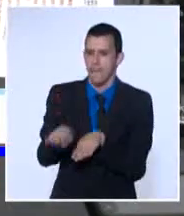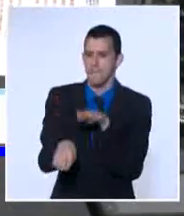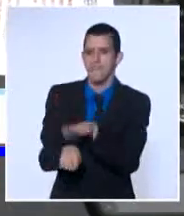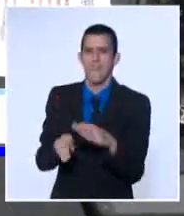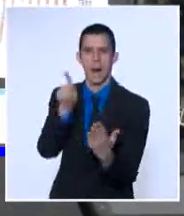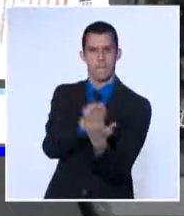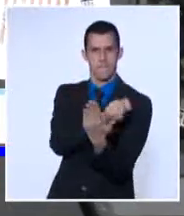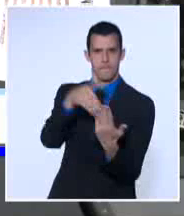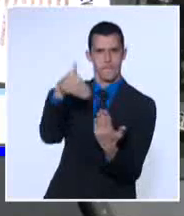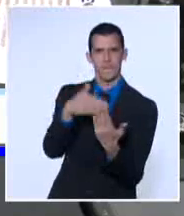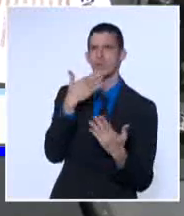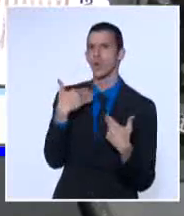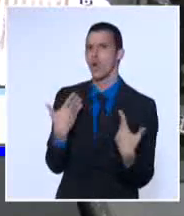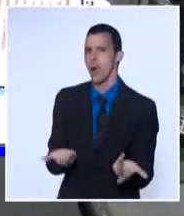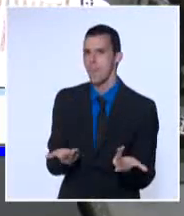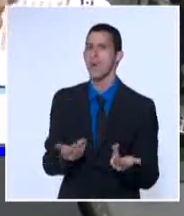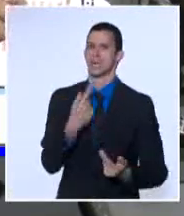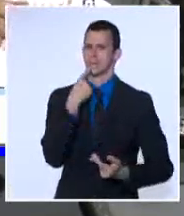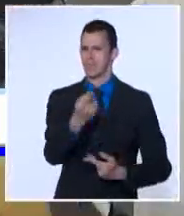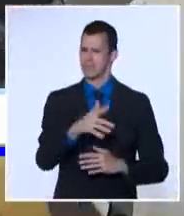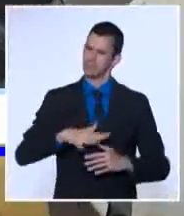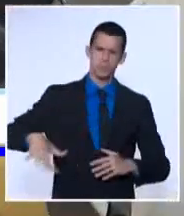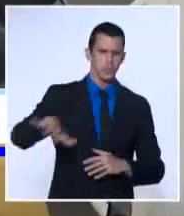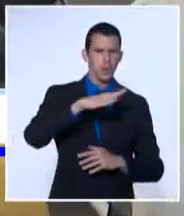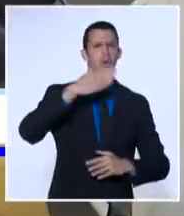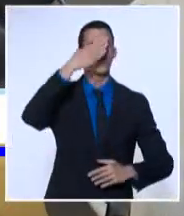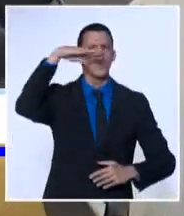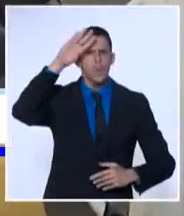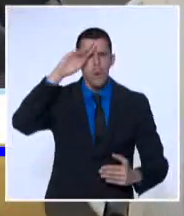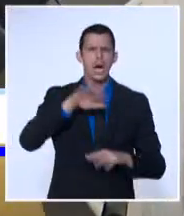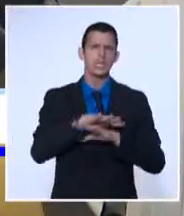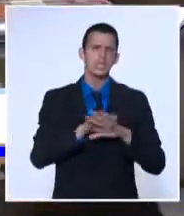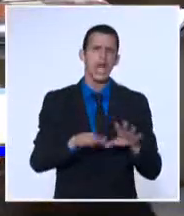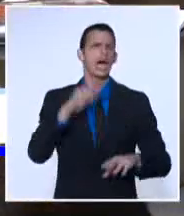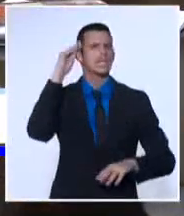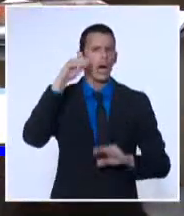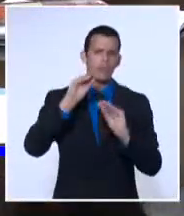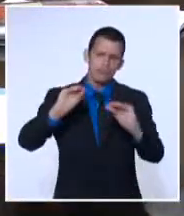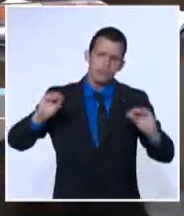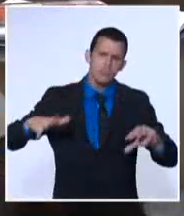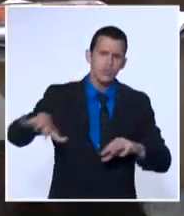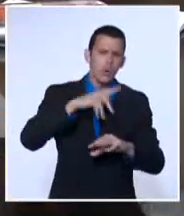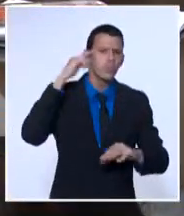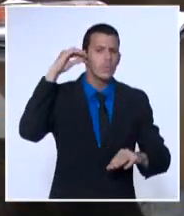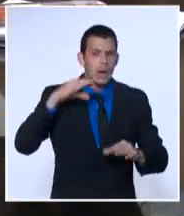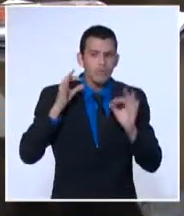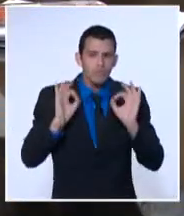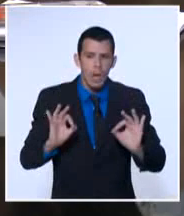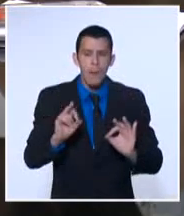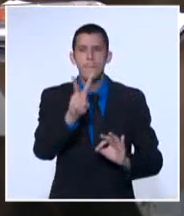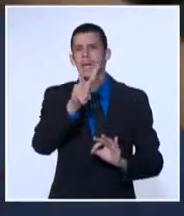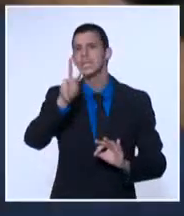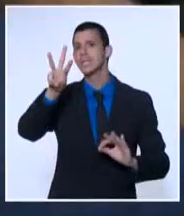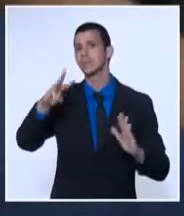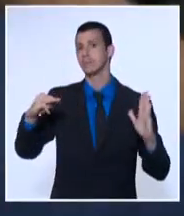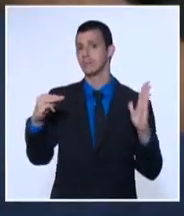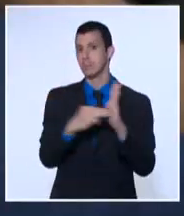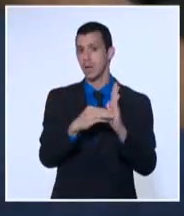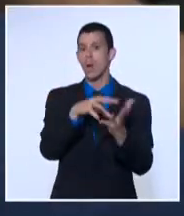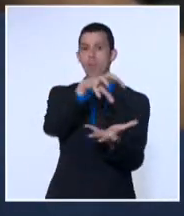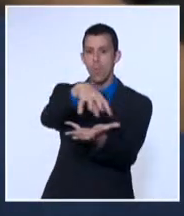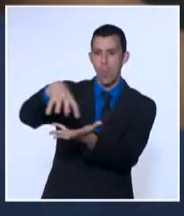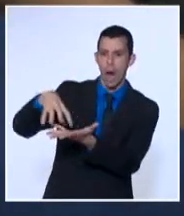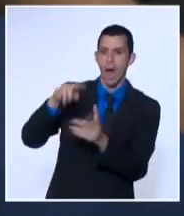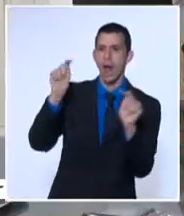activó y fue un ejercicio de comprobación de las condiciones existentes en los más de 23.000 colegios